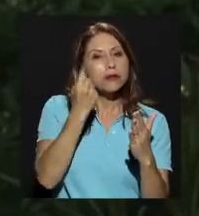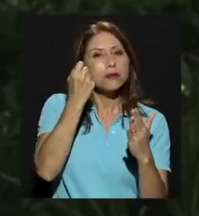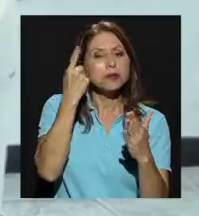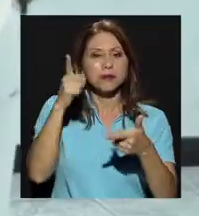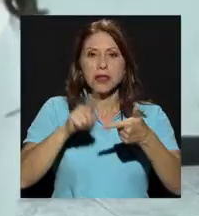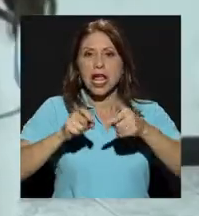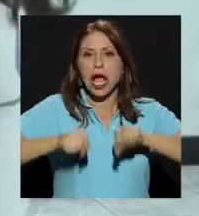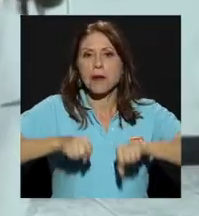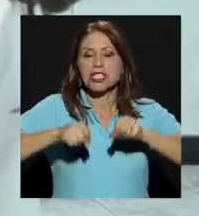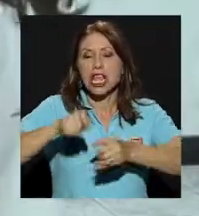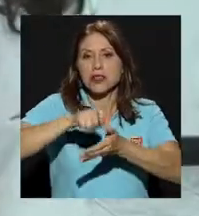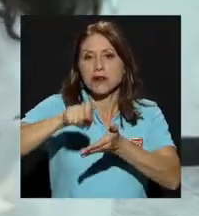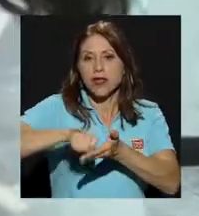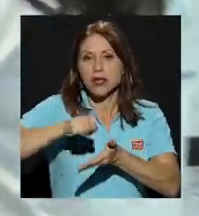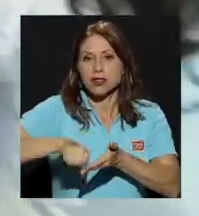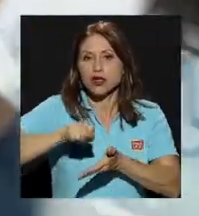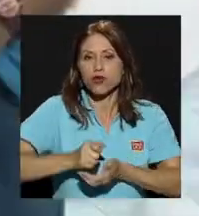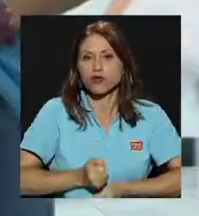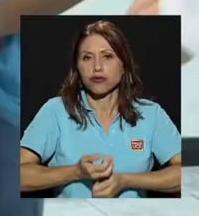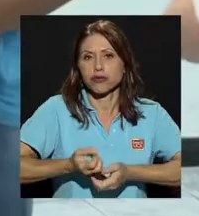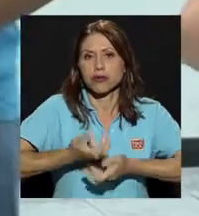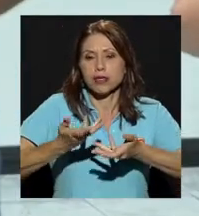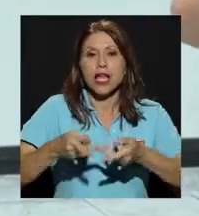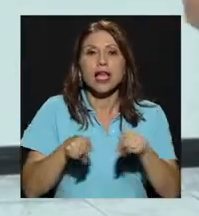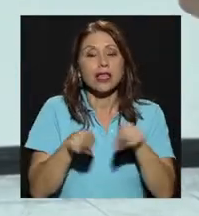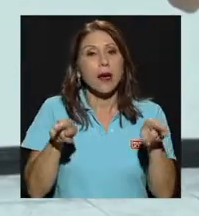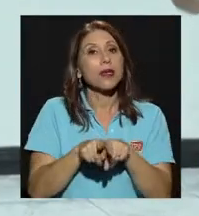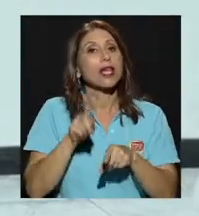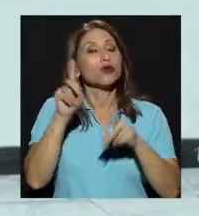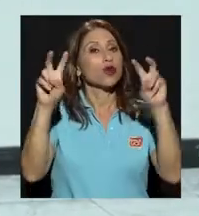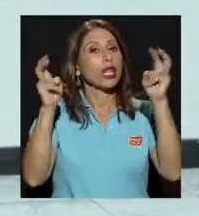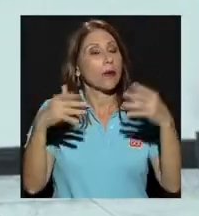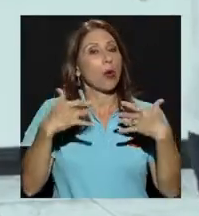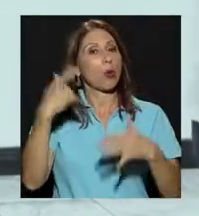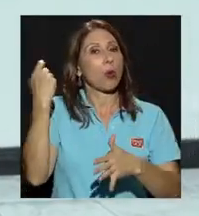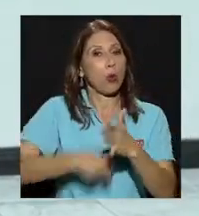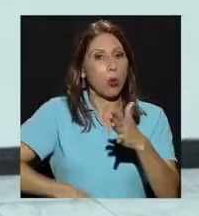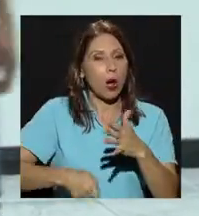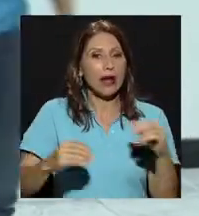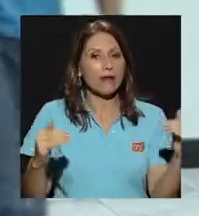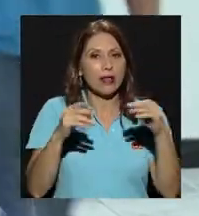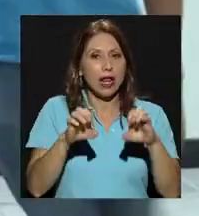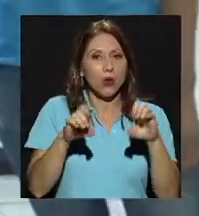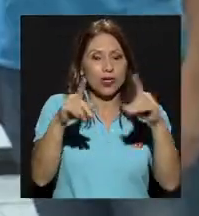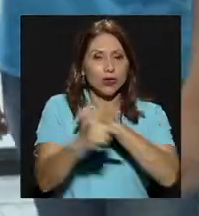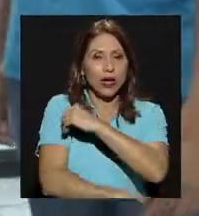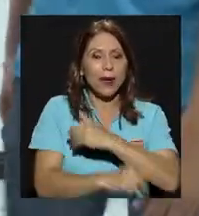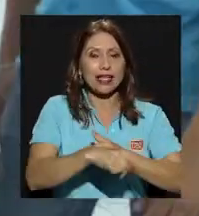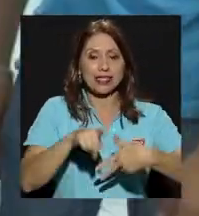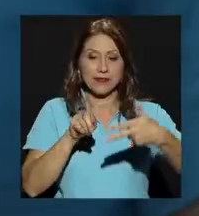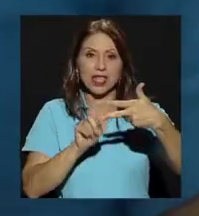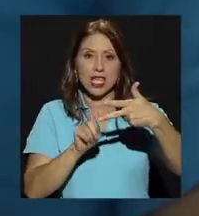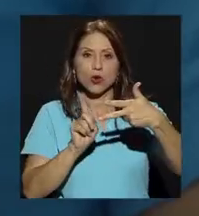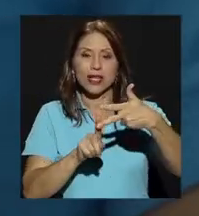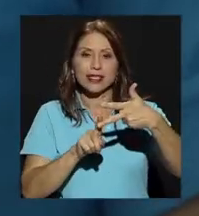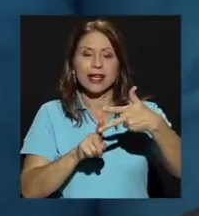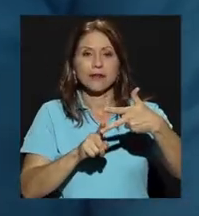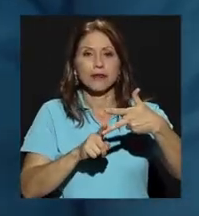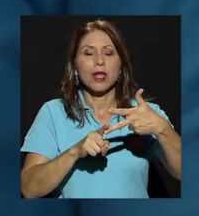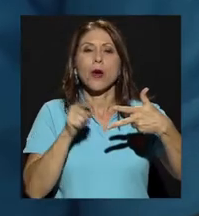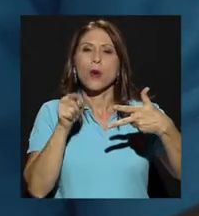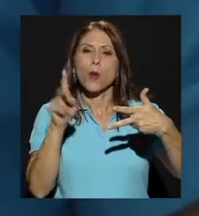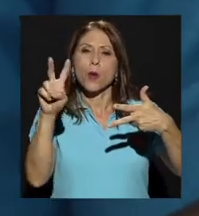lectura, capacidad de redacción, que también es un tema álgido a nivel de la educación en el país. Y un